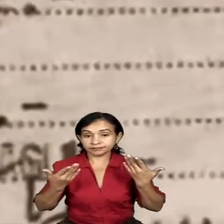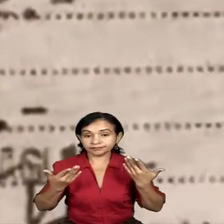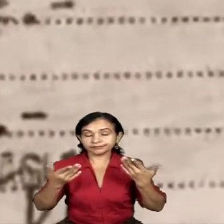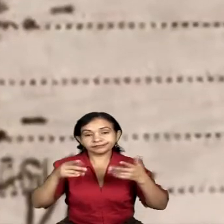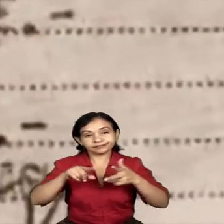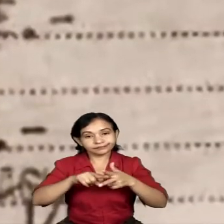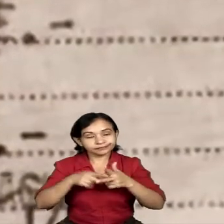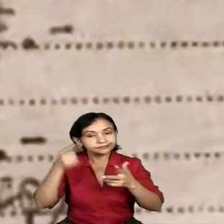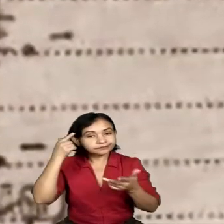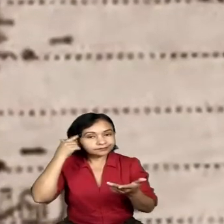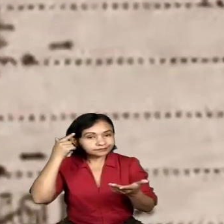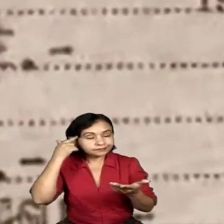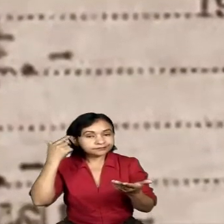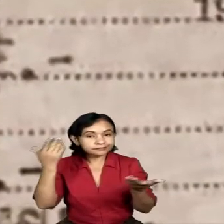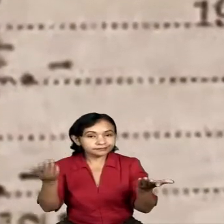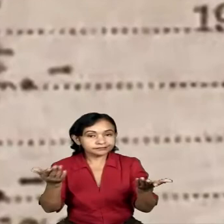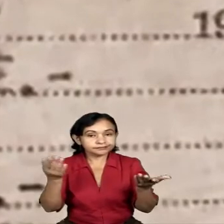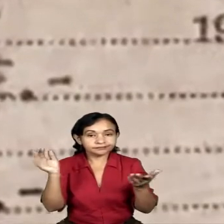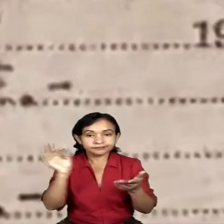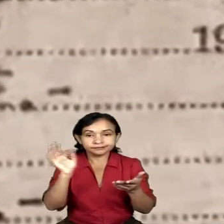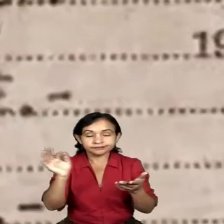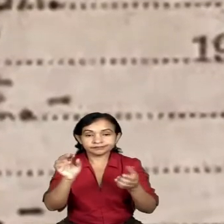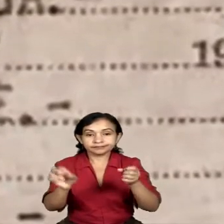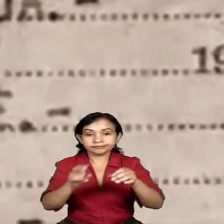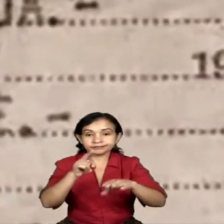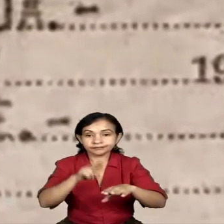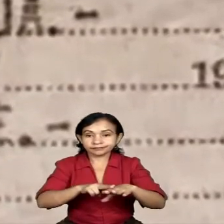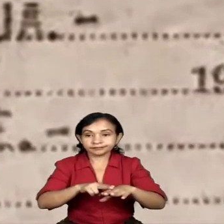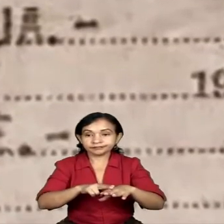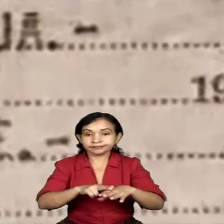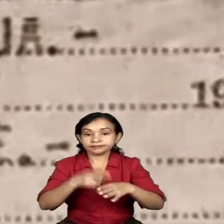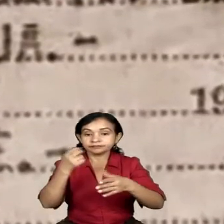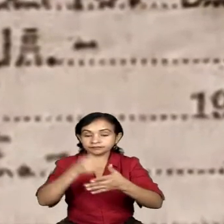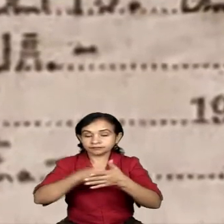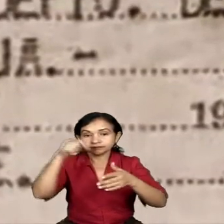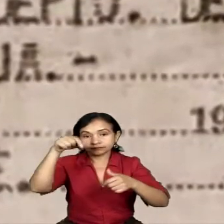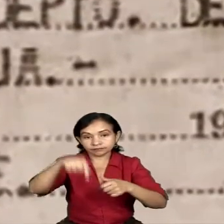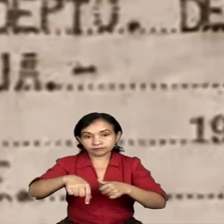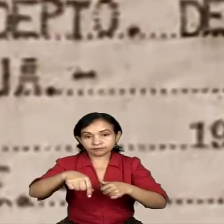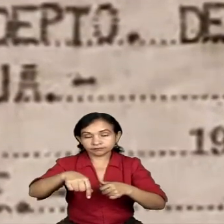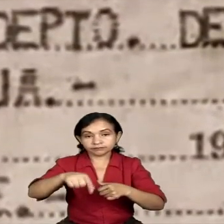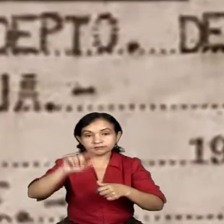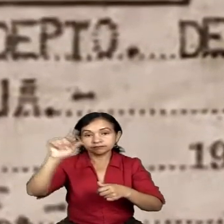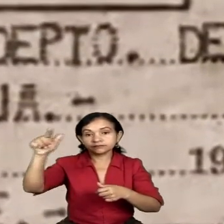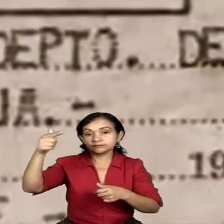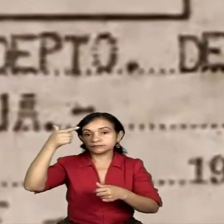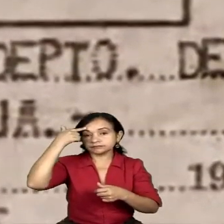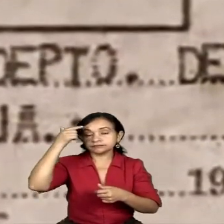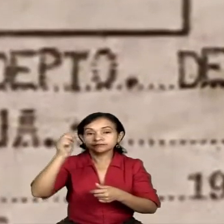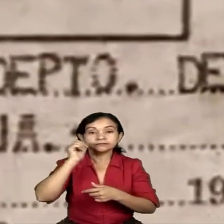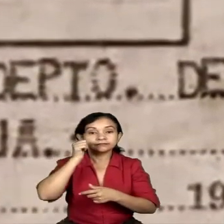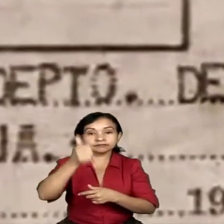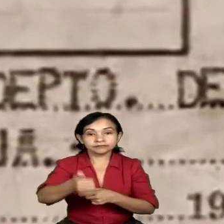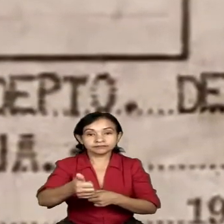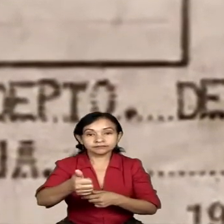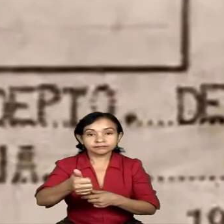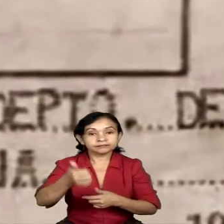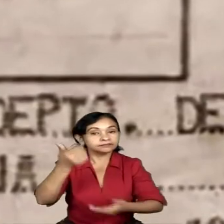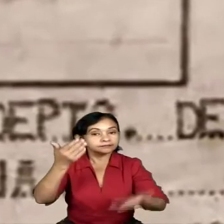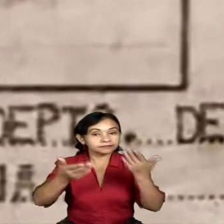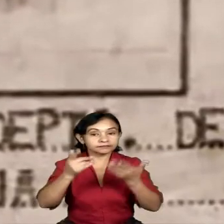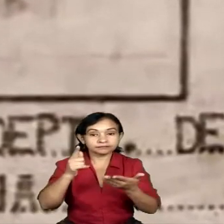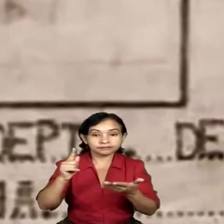en términos nacionales donde tenga cabida en su lucha hoy y en el gobierno de mañana todas